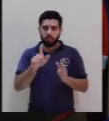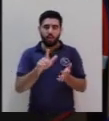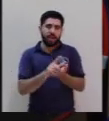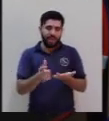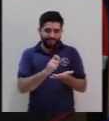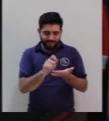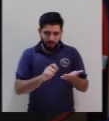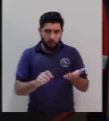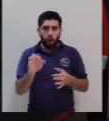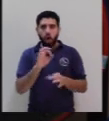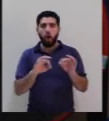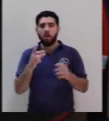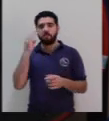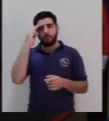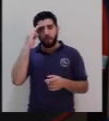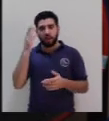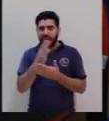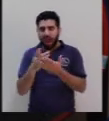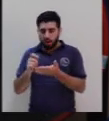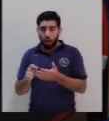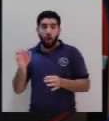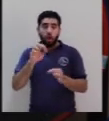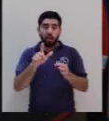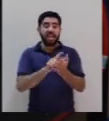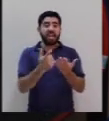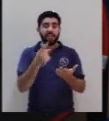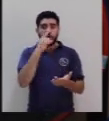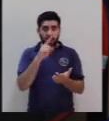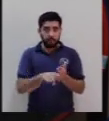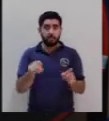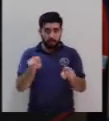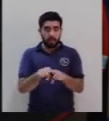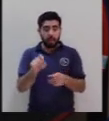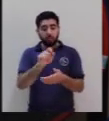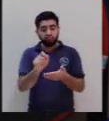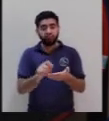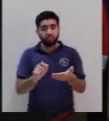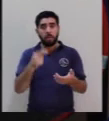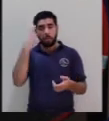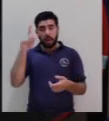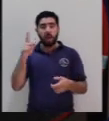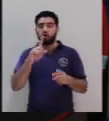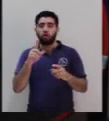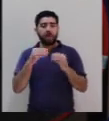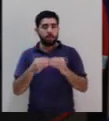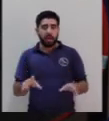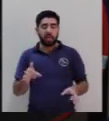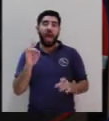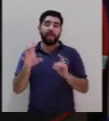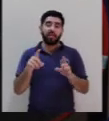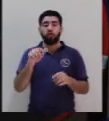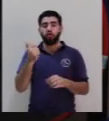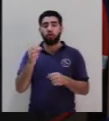no se pierdan. Muchos países occidentales de los cuales nosotros actualmente vemos series, nosotros podemos leer libros, empezaron